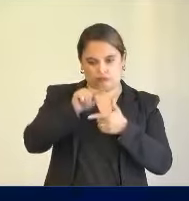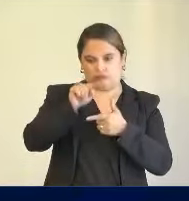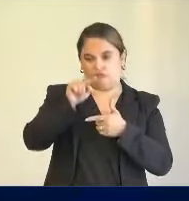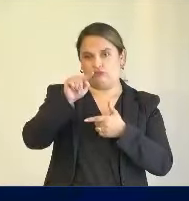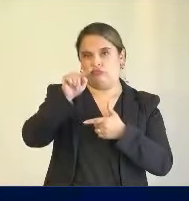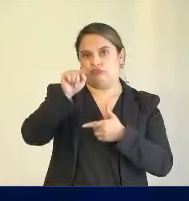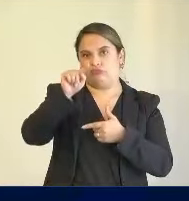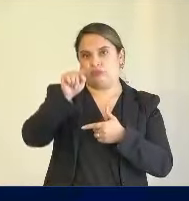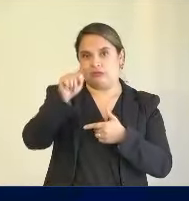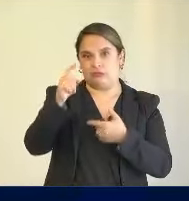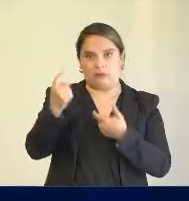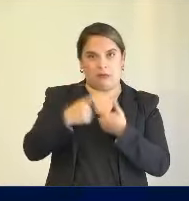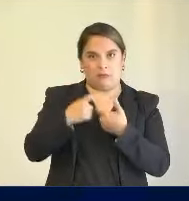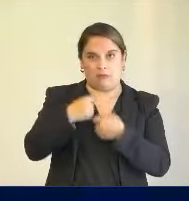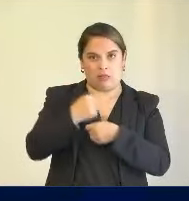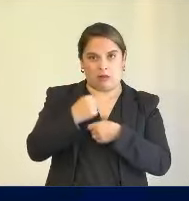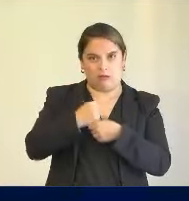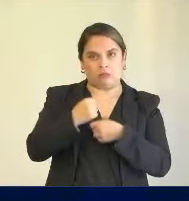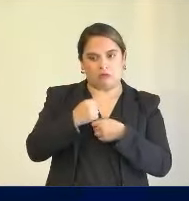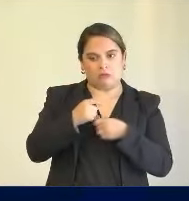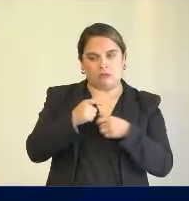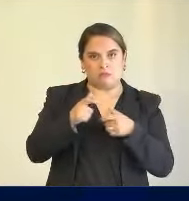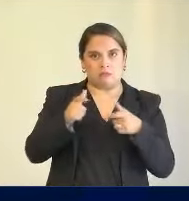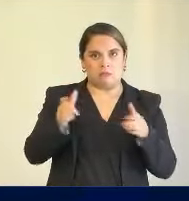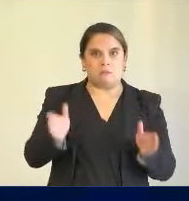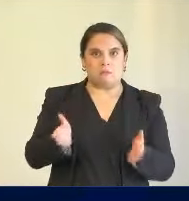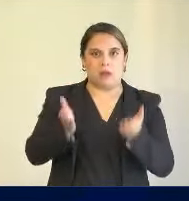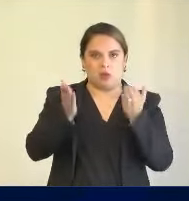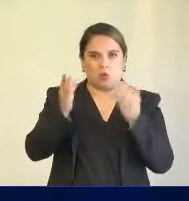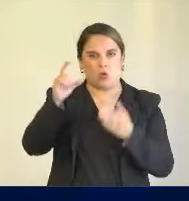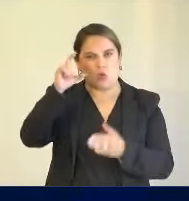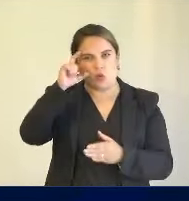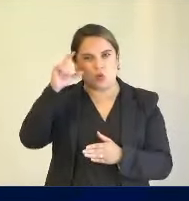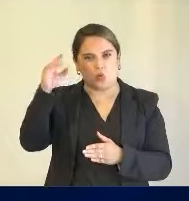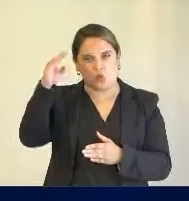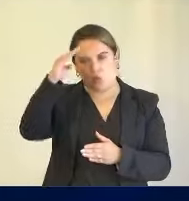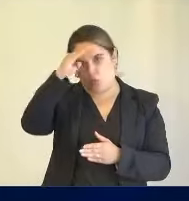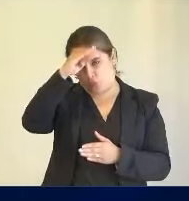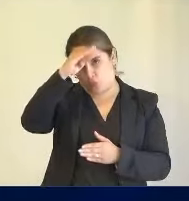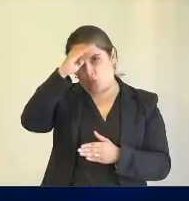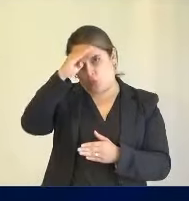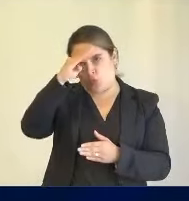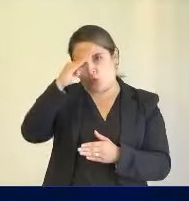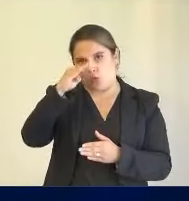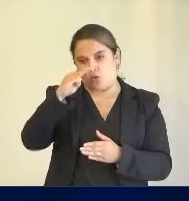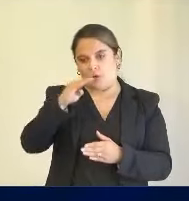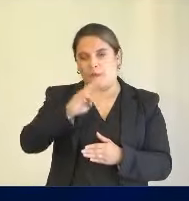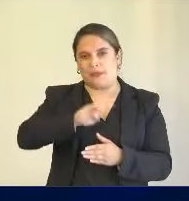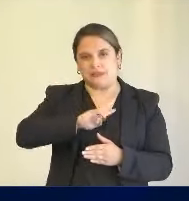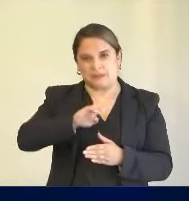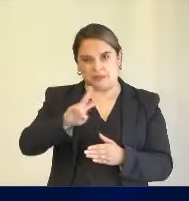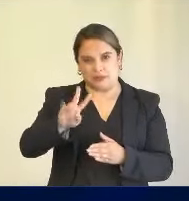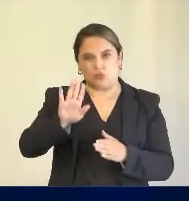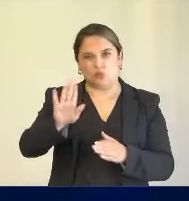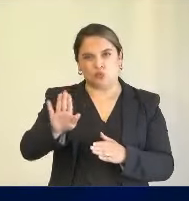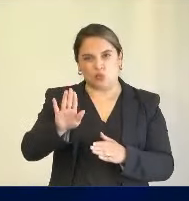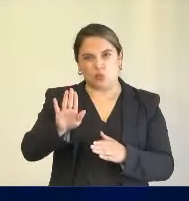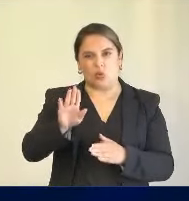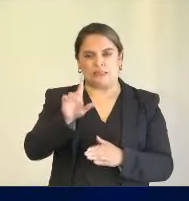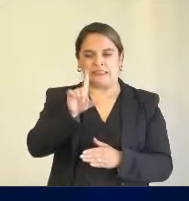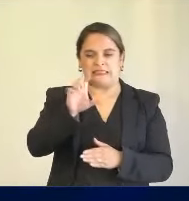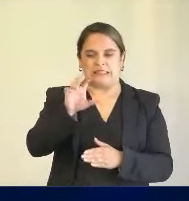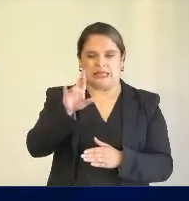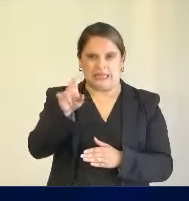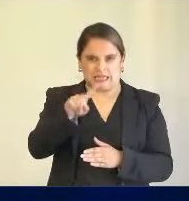más alta el gobierno Petro sí Petro no donde usa vicepresidente su amigo ar galleras o el gobierno